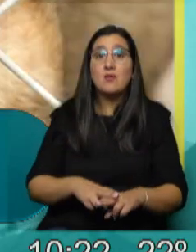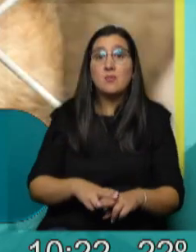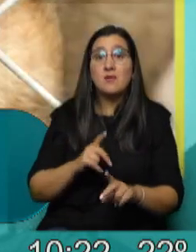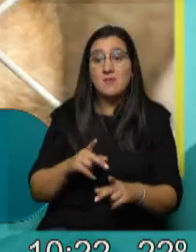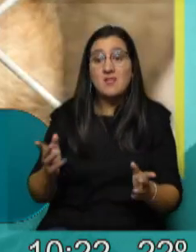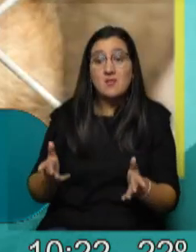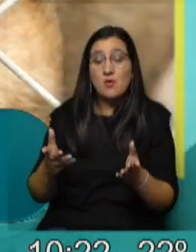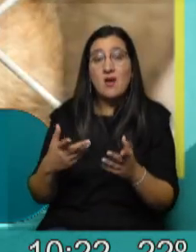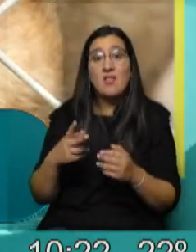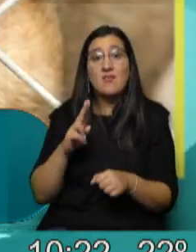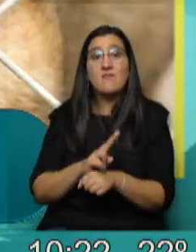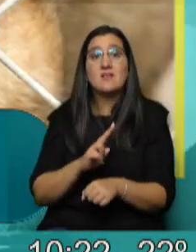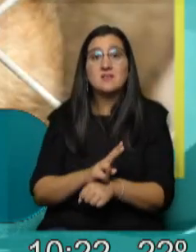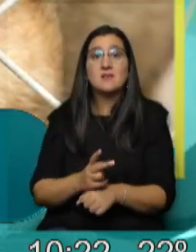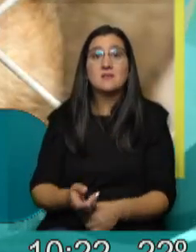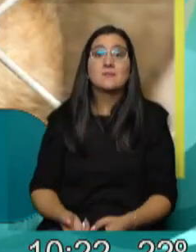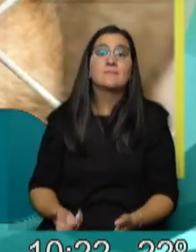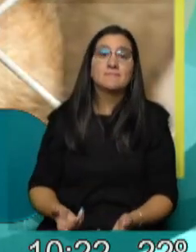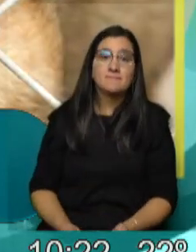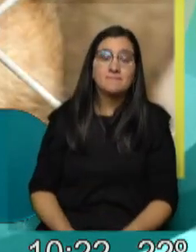estimular las defensas. Entonces, como que divide el batallón.